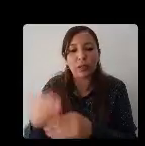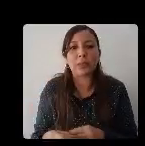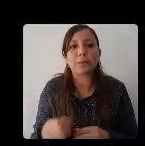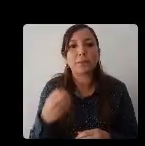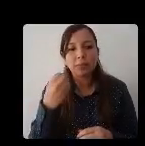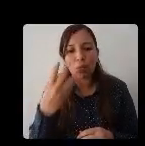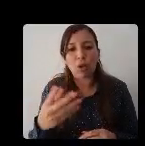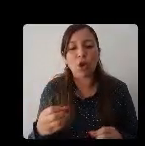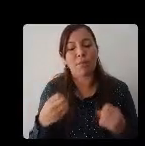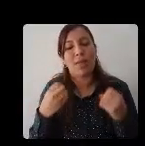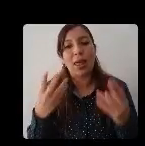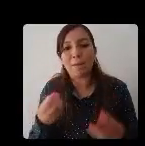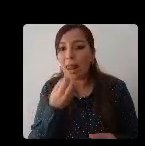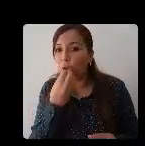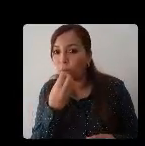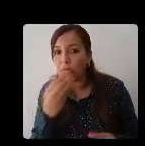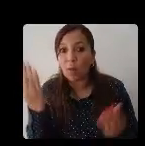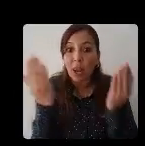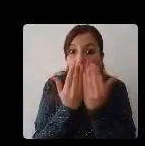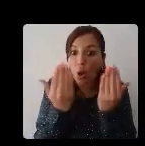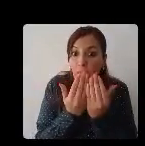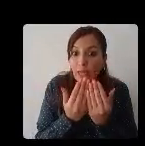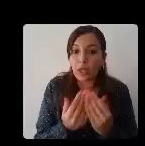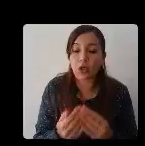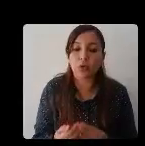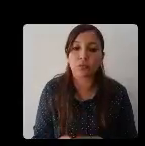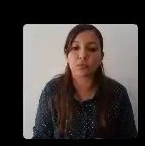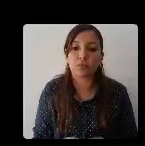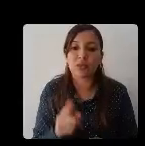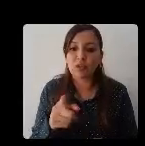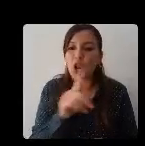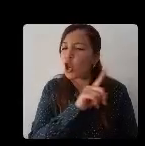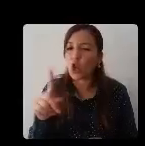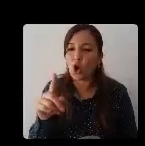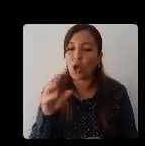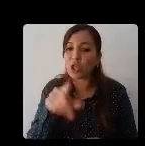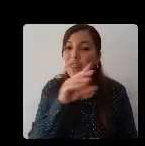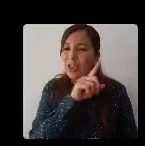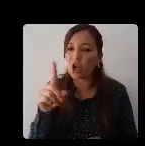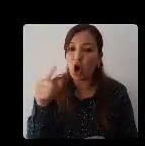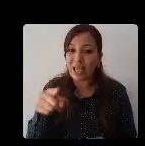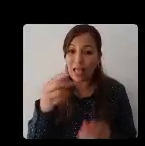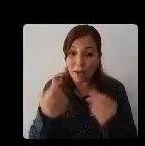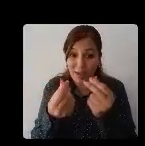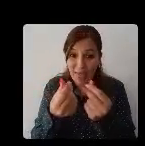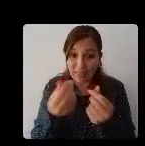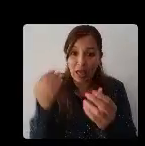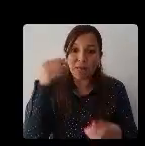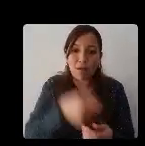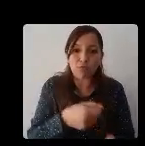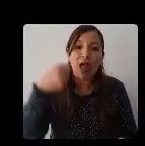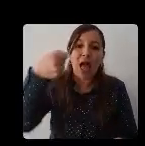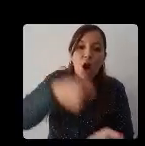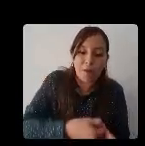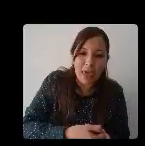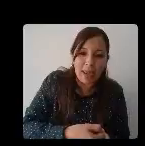nos estás comentando, o sea, cómo ser conscientes de las necesidades, o sea, que si bien es un turista que quiere conocer más